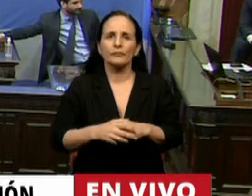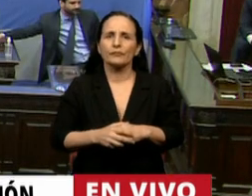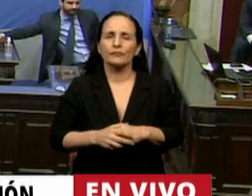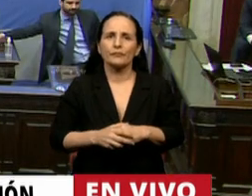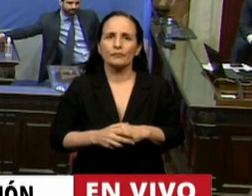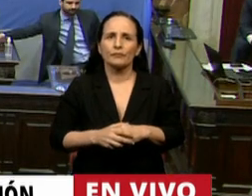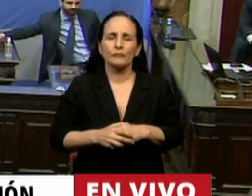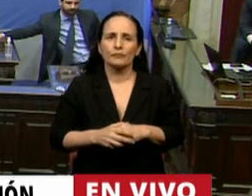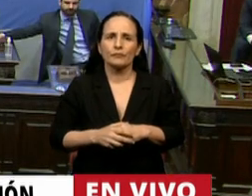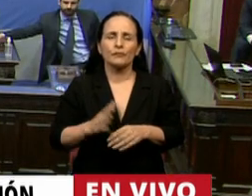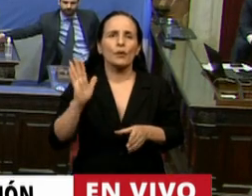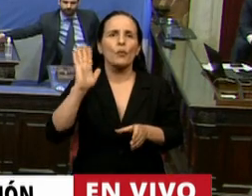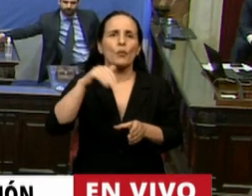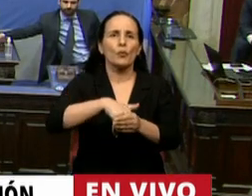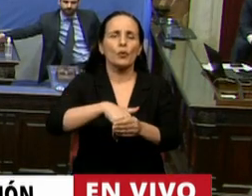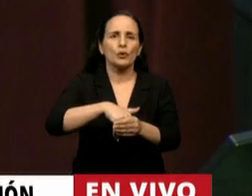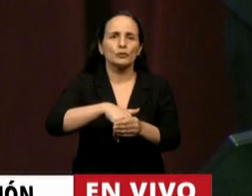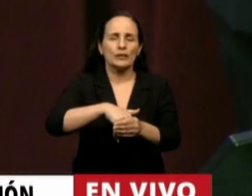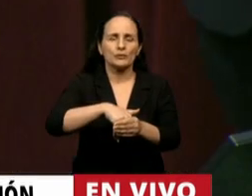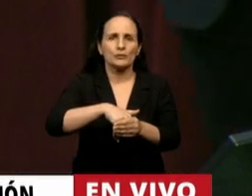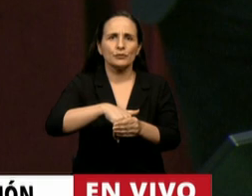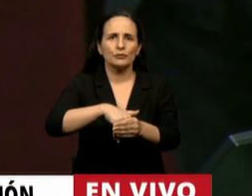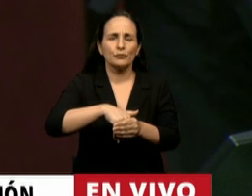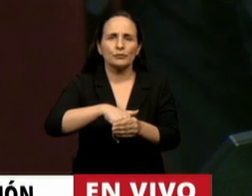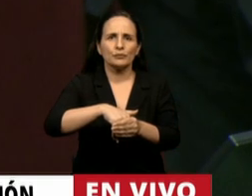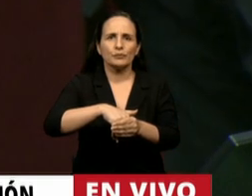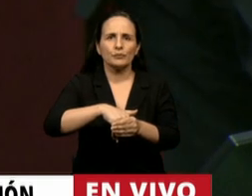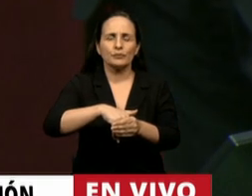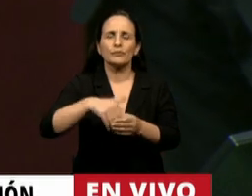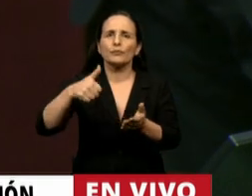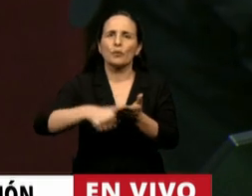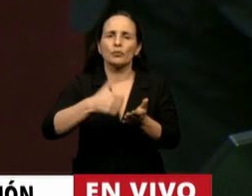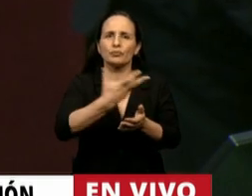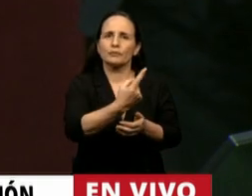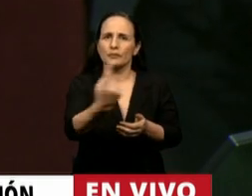logueo la votación se realizará de manera